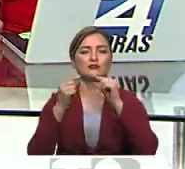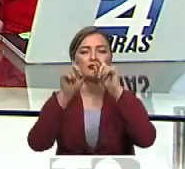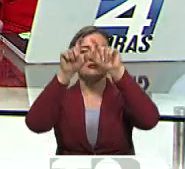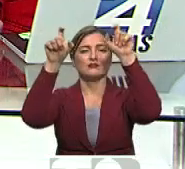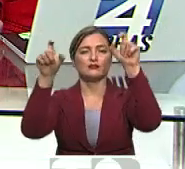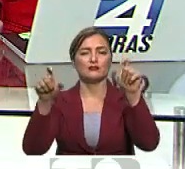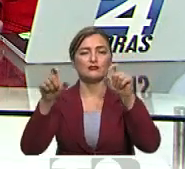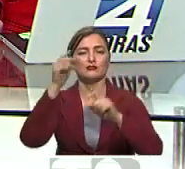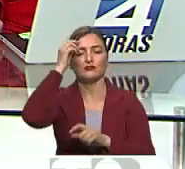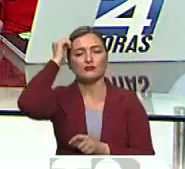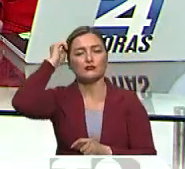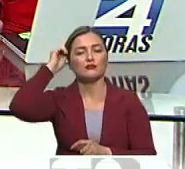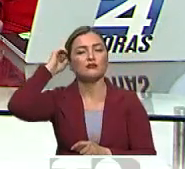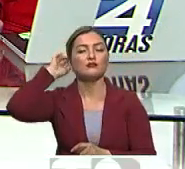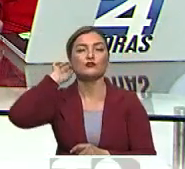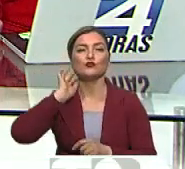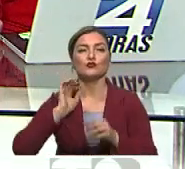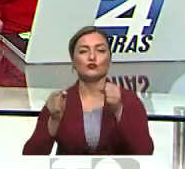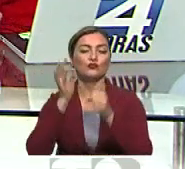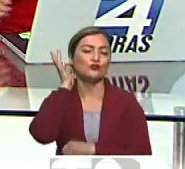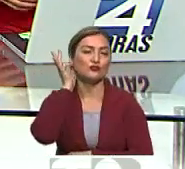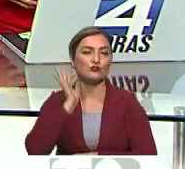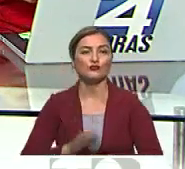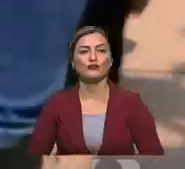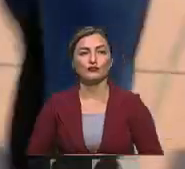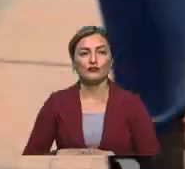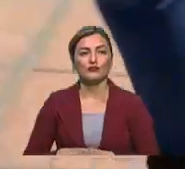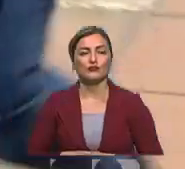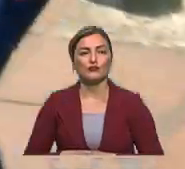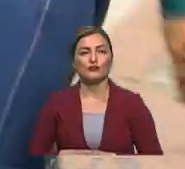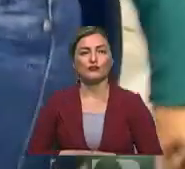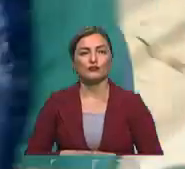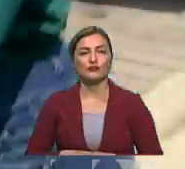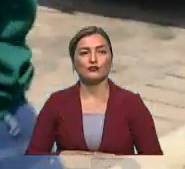empresa donde solo conducen mujeres. Vamos a ver.